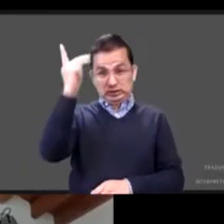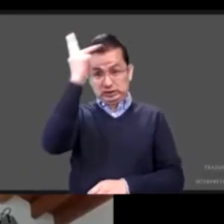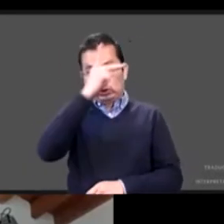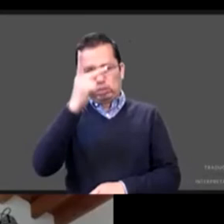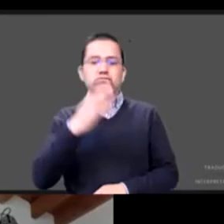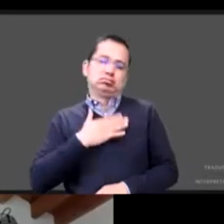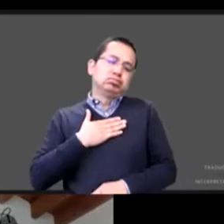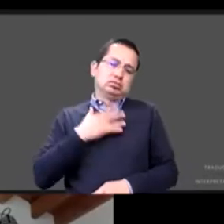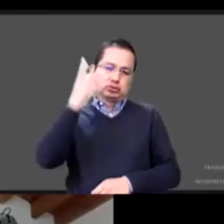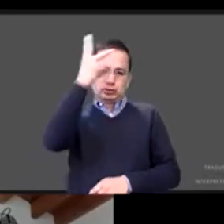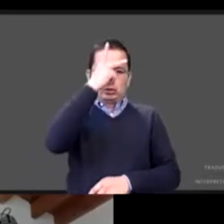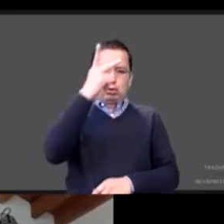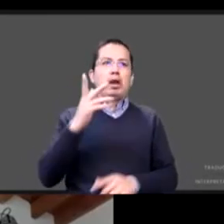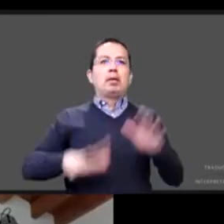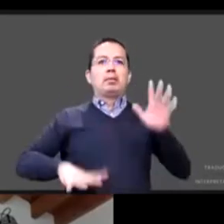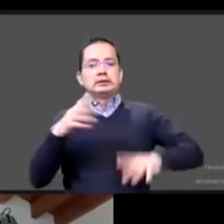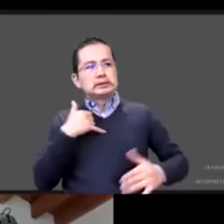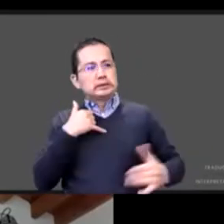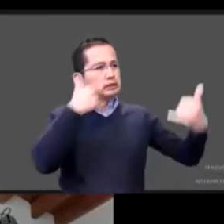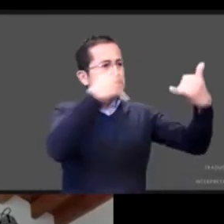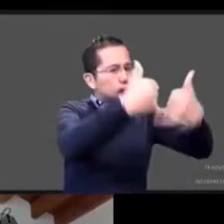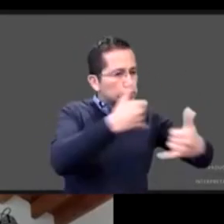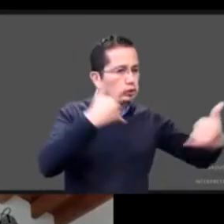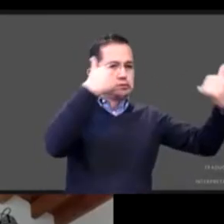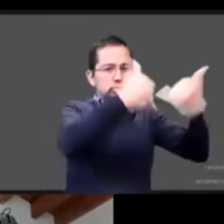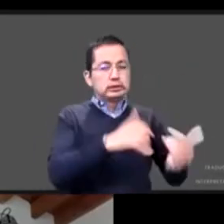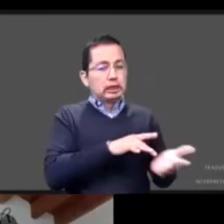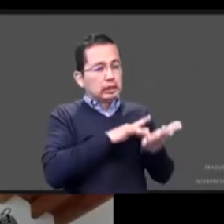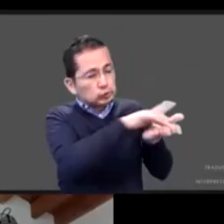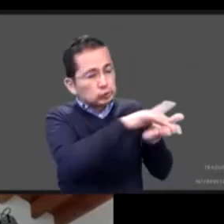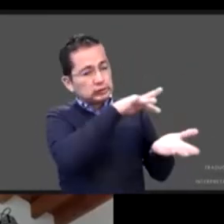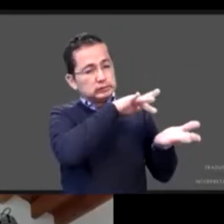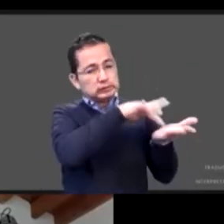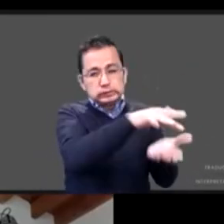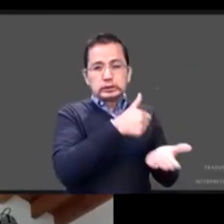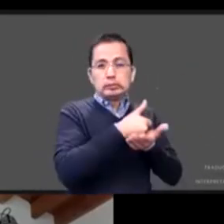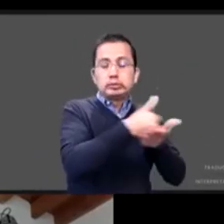línea telefónica y en realidad es una serie de situaciones las que